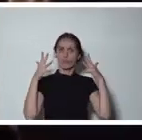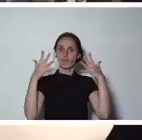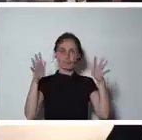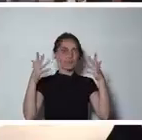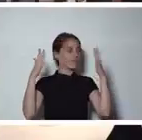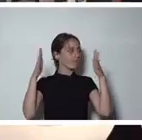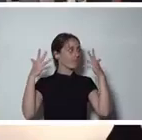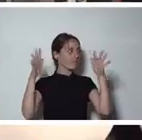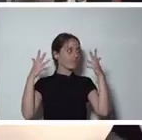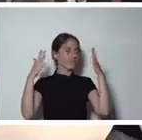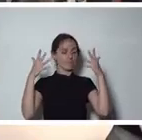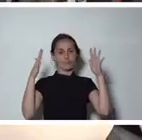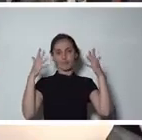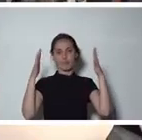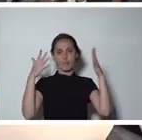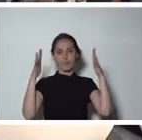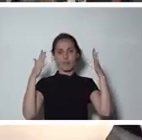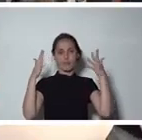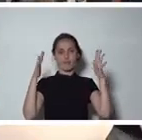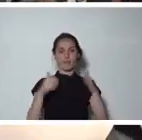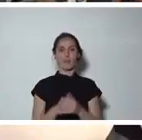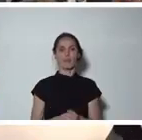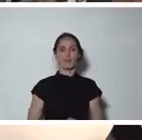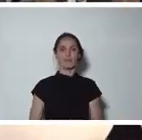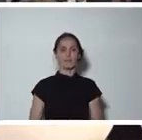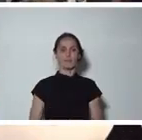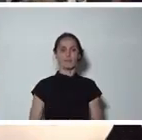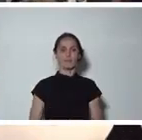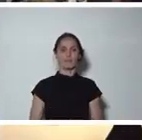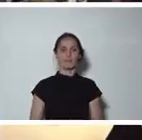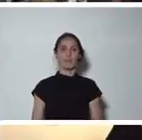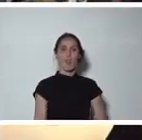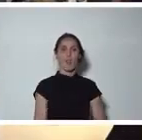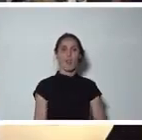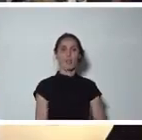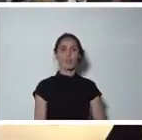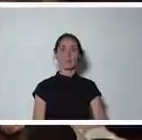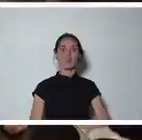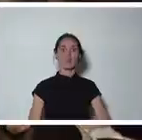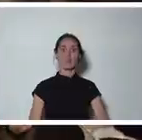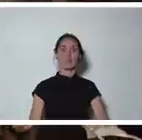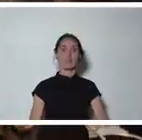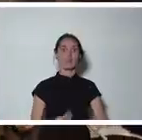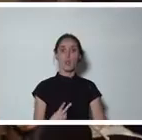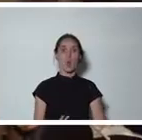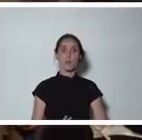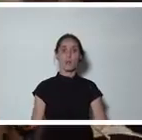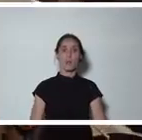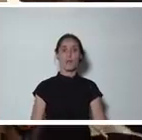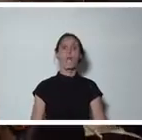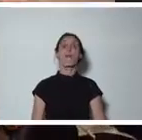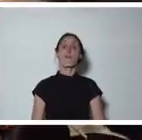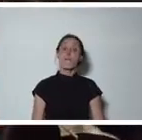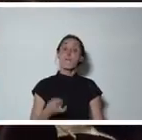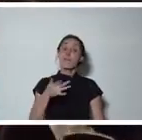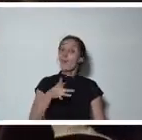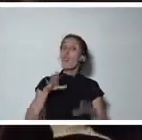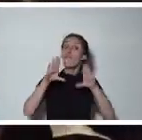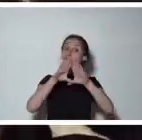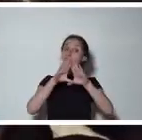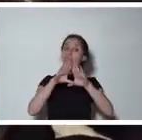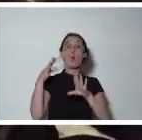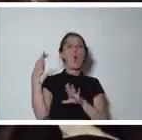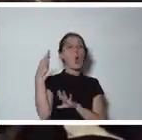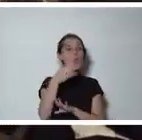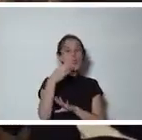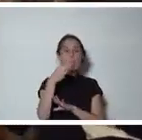decirlo Y por supuesto Y por supuesto el feminismo debe ser necesariamente